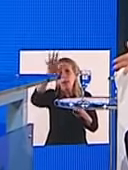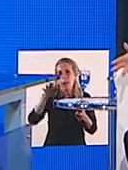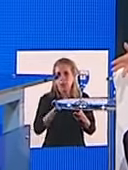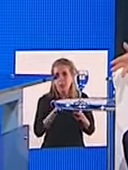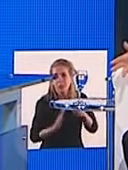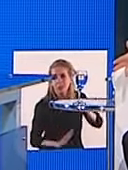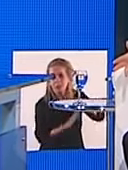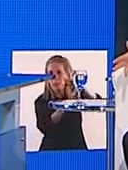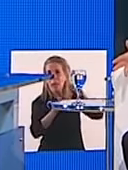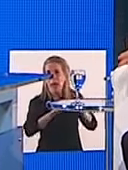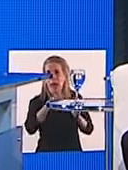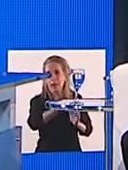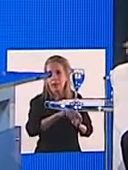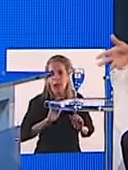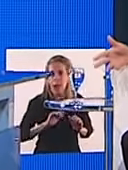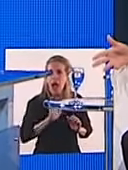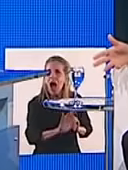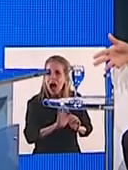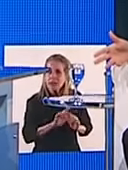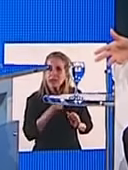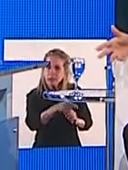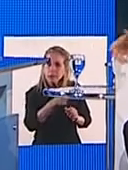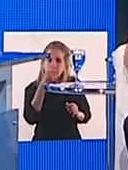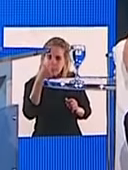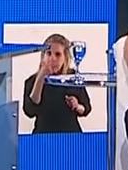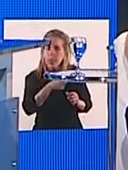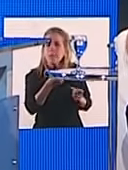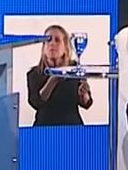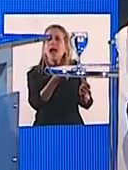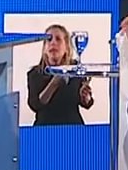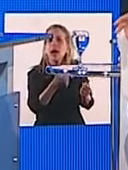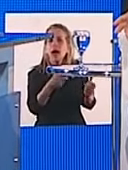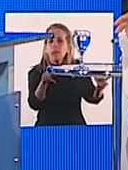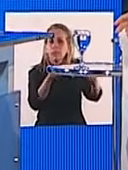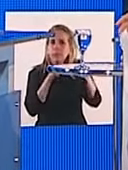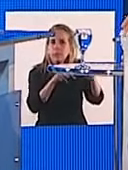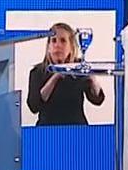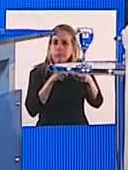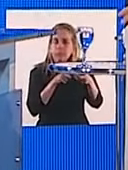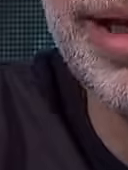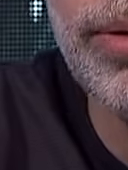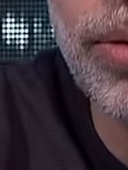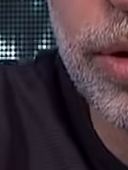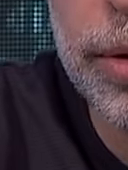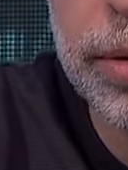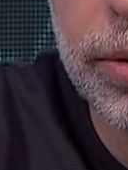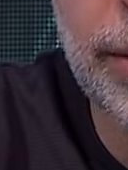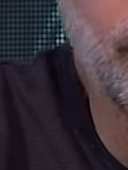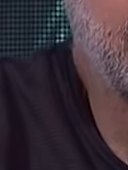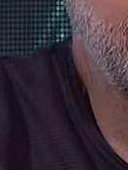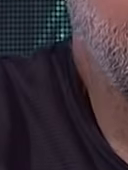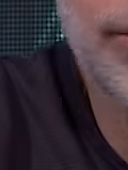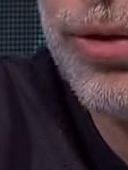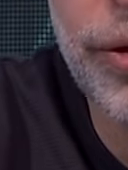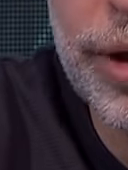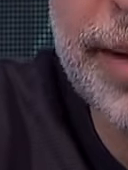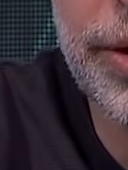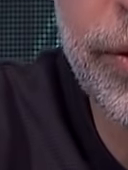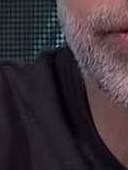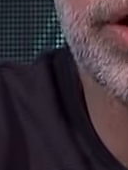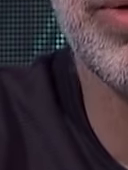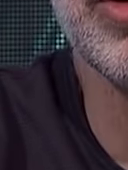cosas no van a cambiar de una elección en 2 meses. Uh-huh. De diferencia, con lo falta cual... Falta trabajo. Y además no hay laburo en la Argentina, todo